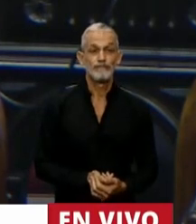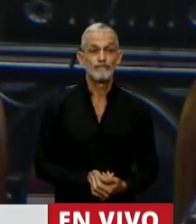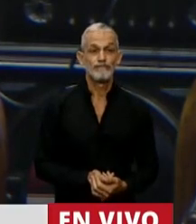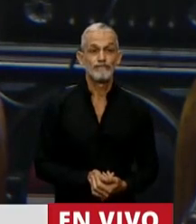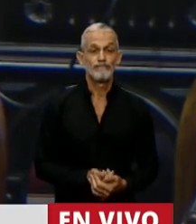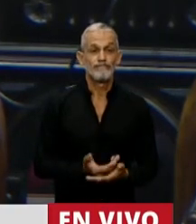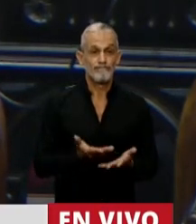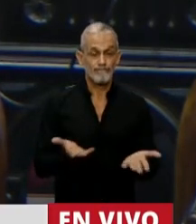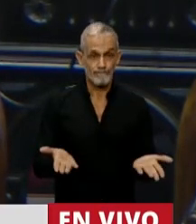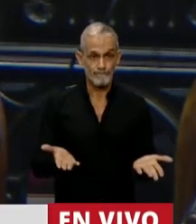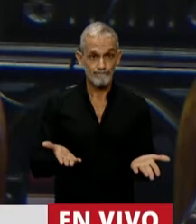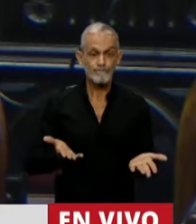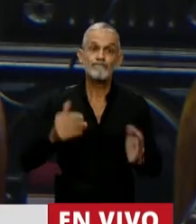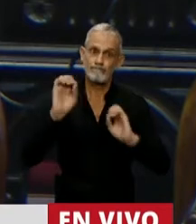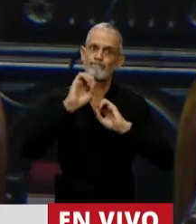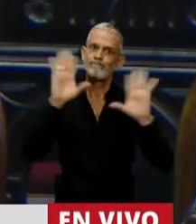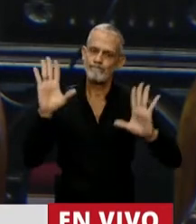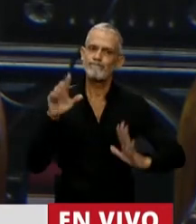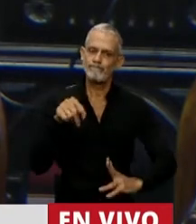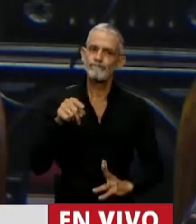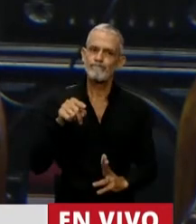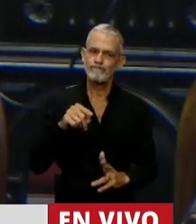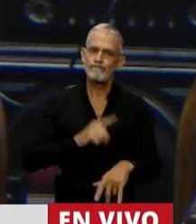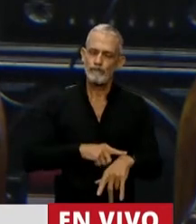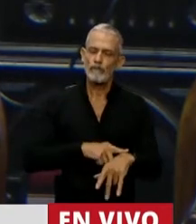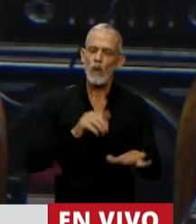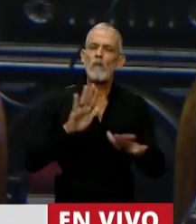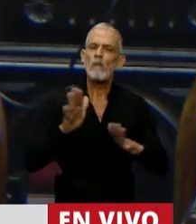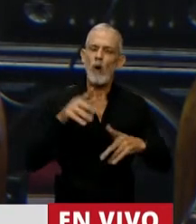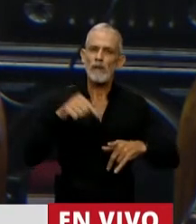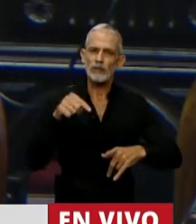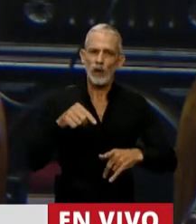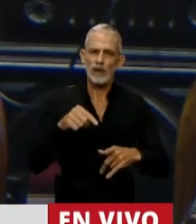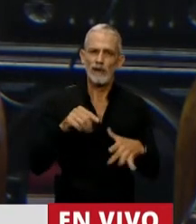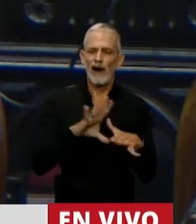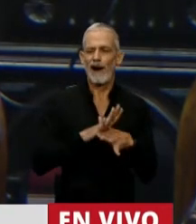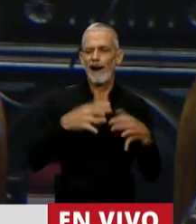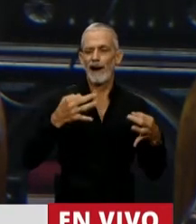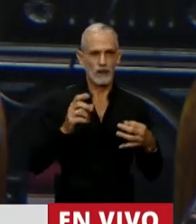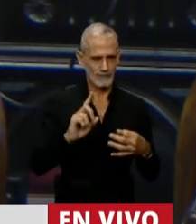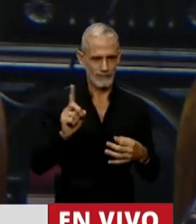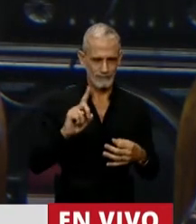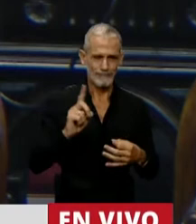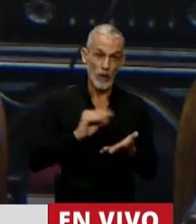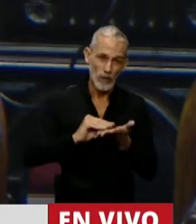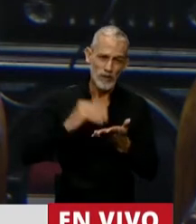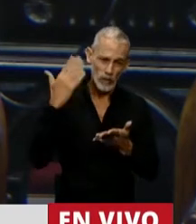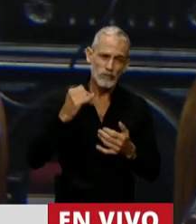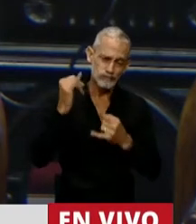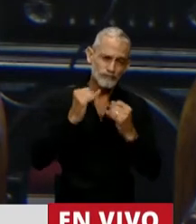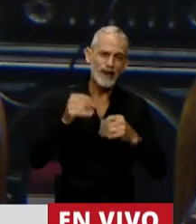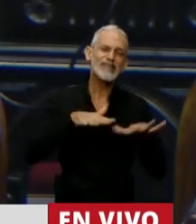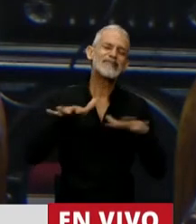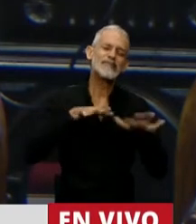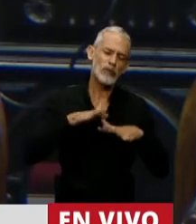Evidentemente queda claro que el momento en que se aborda este tema es absolutamente inoportuno, lo han dicho muchos diputados, la situación del país